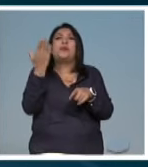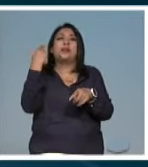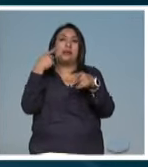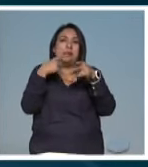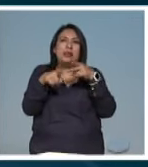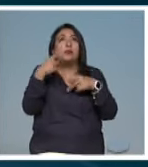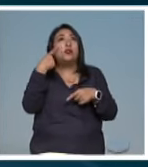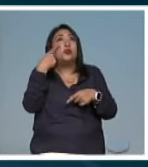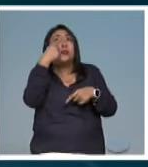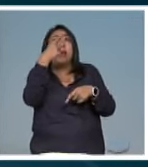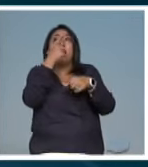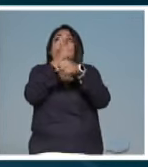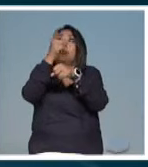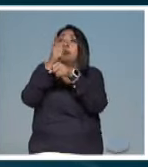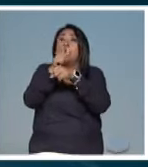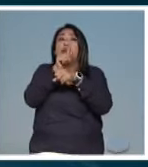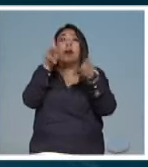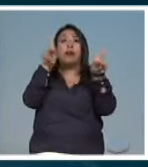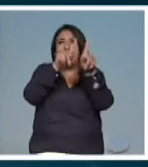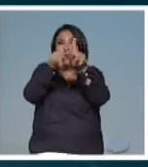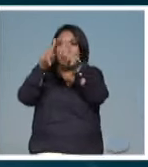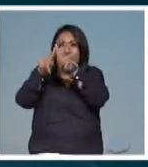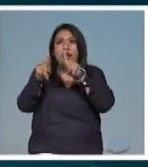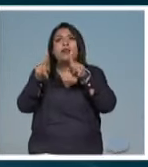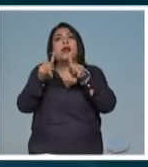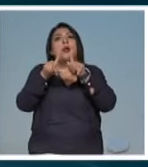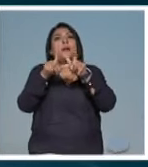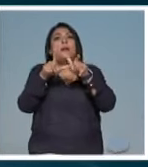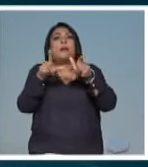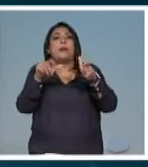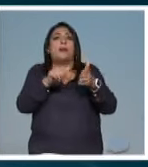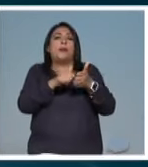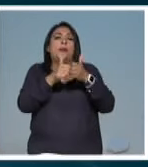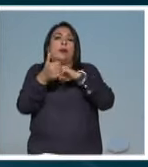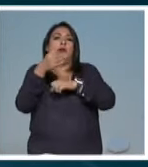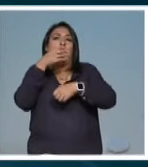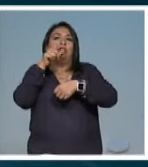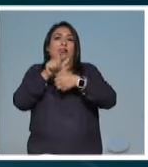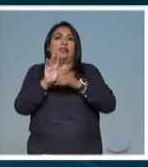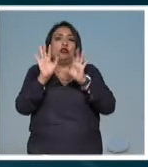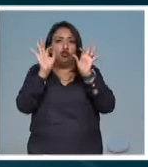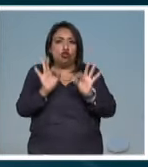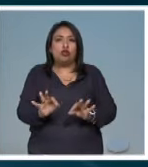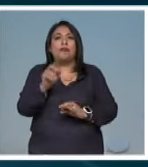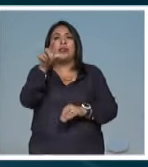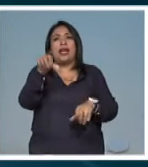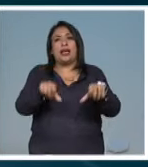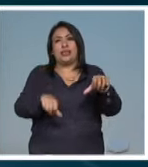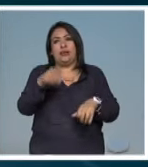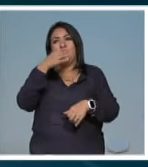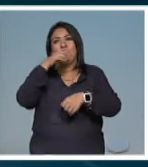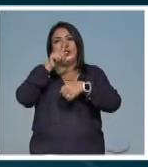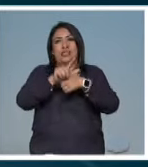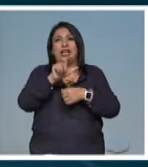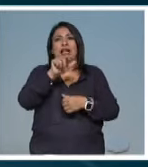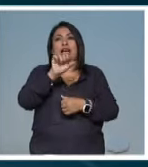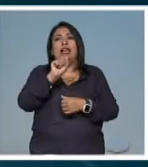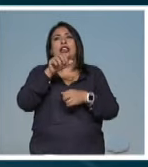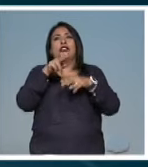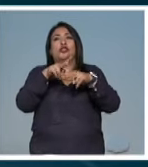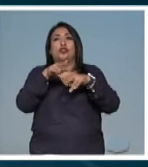con el avistamiento de aves y de ahí, bueno, pues fue creciendo hasta convertirse en un festival. Las actividades del festival Alas